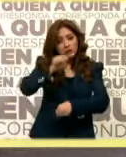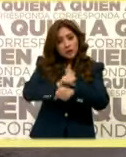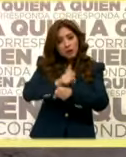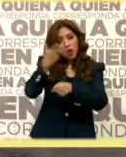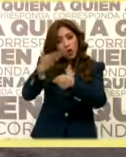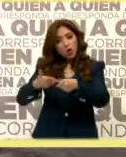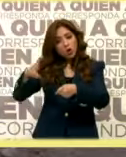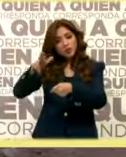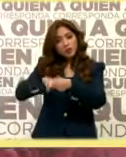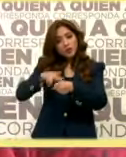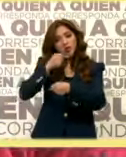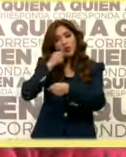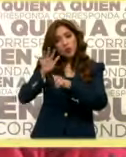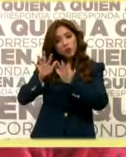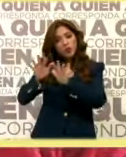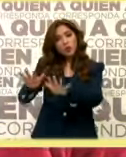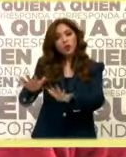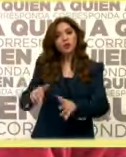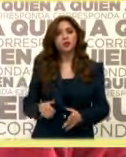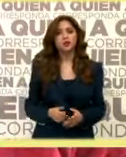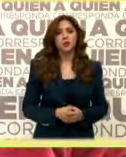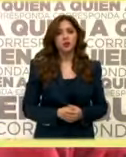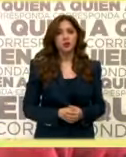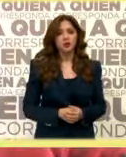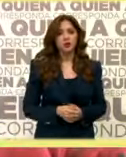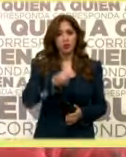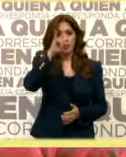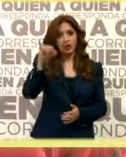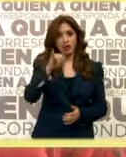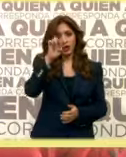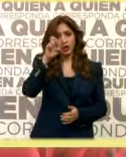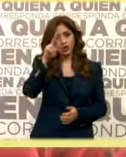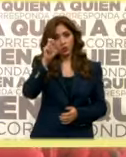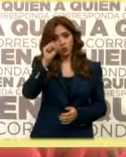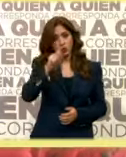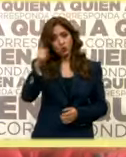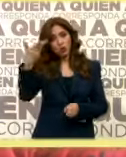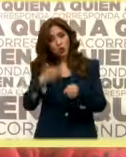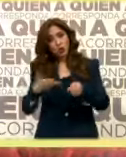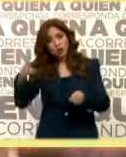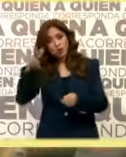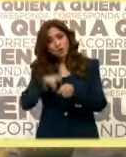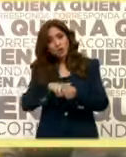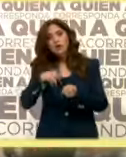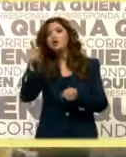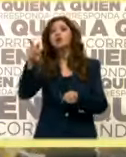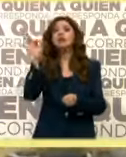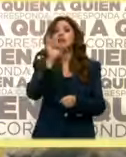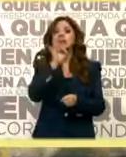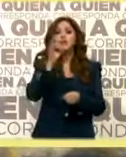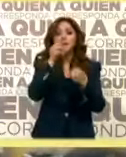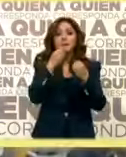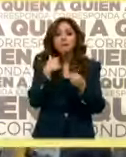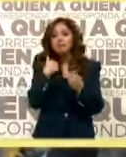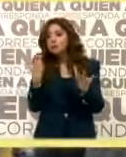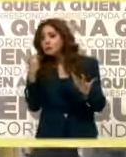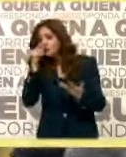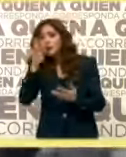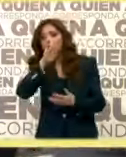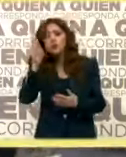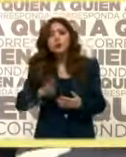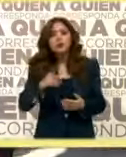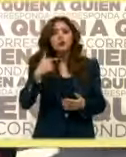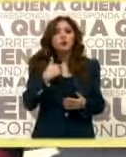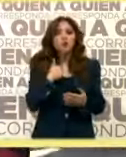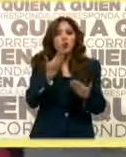hospitalizado. Jesús, duramos en el hospital 8 días. Estuve a punto de perder a mi niño. Como no tiene uno trabajo, uno por estar